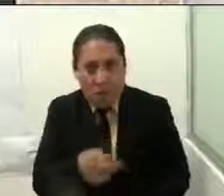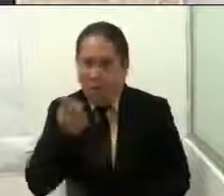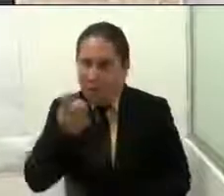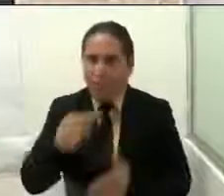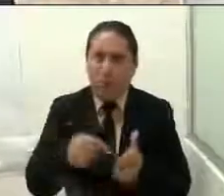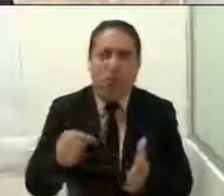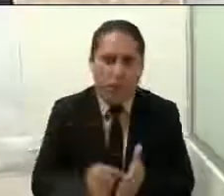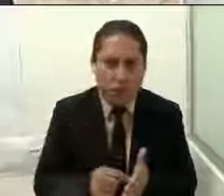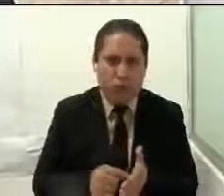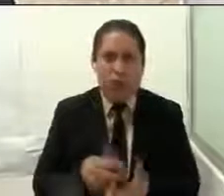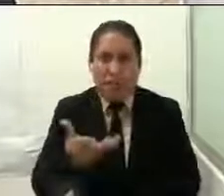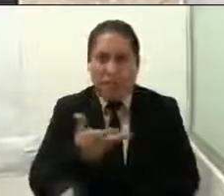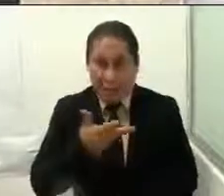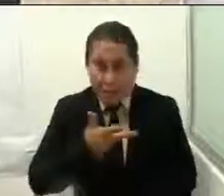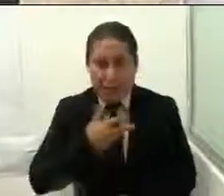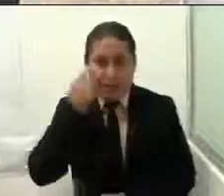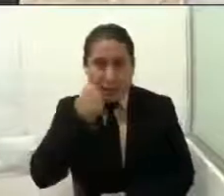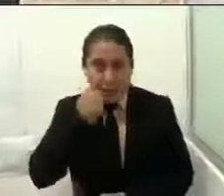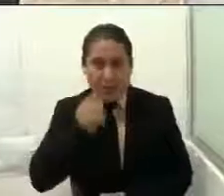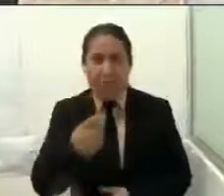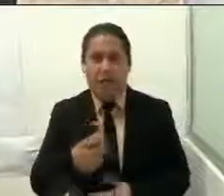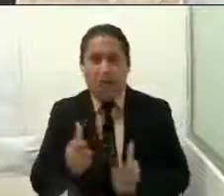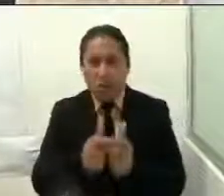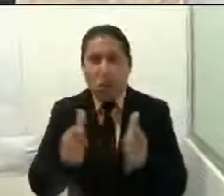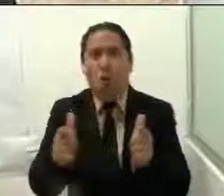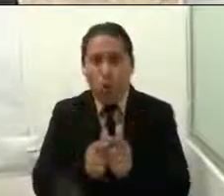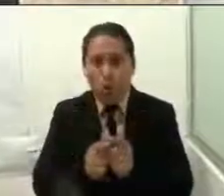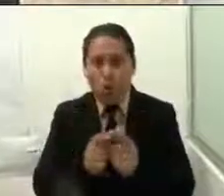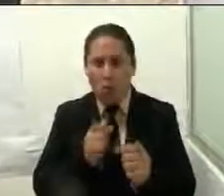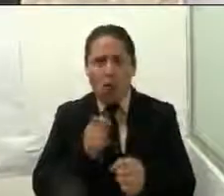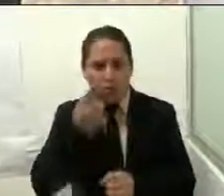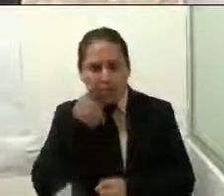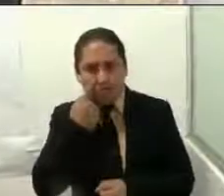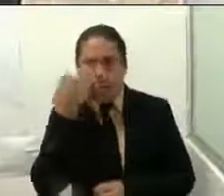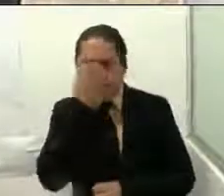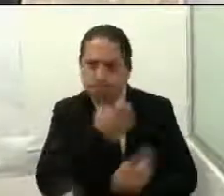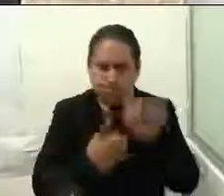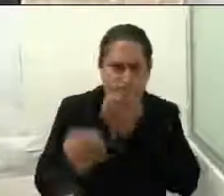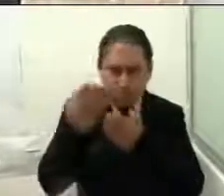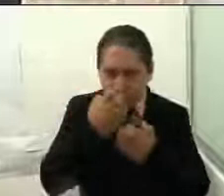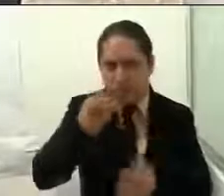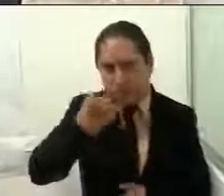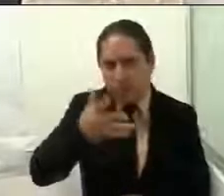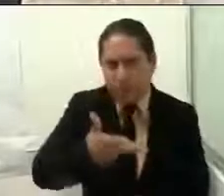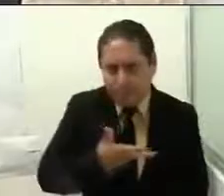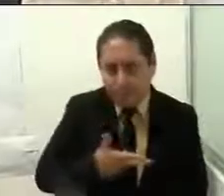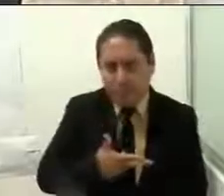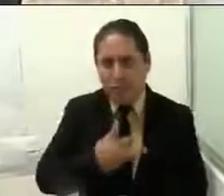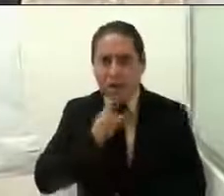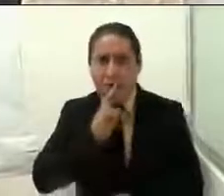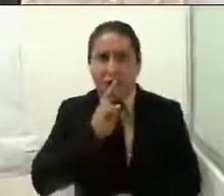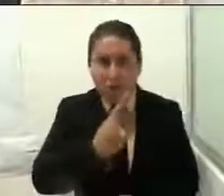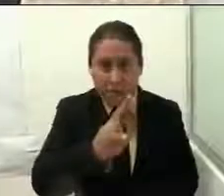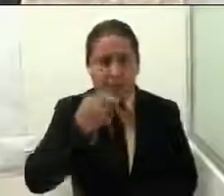unidades evaluadoras de la sagarpa mexico y también por supuesto los resultados